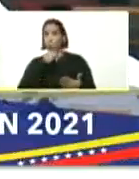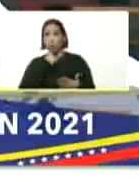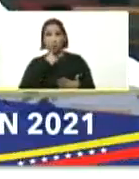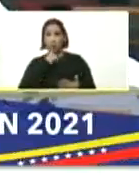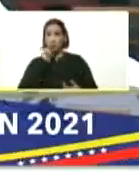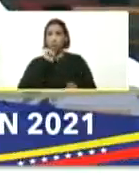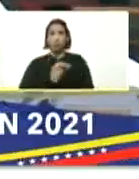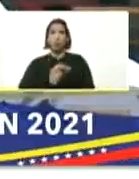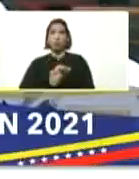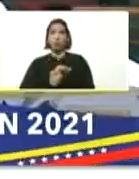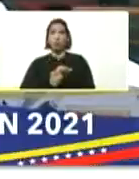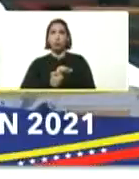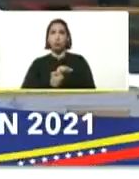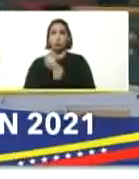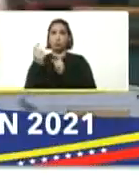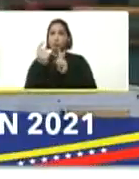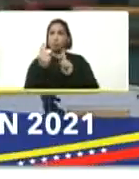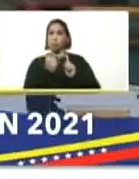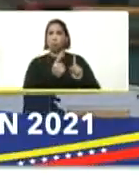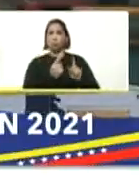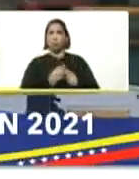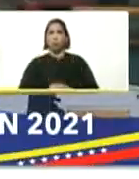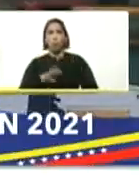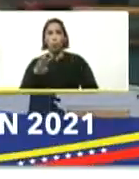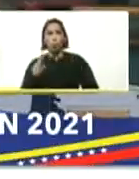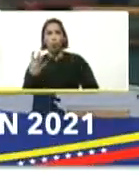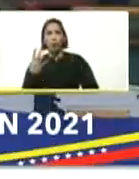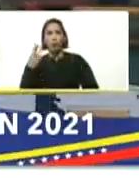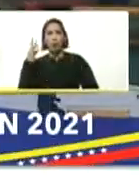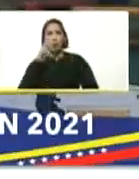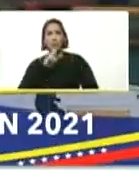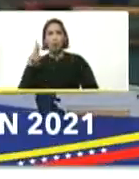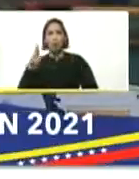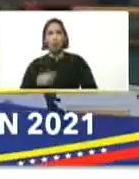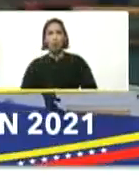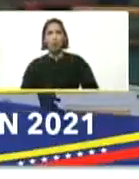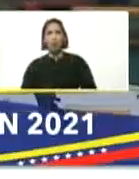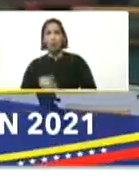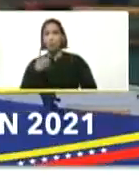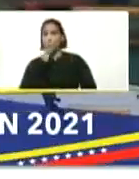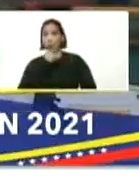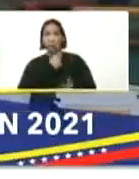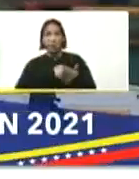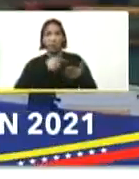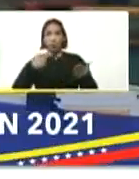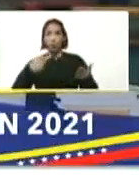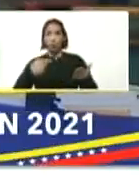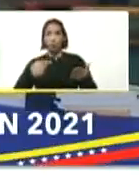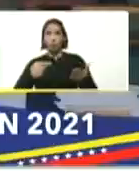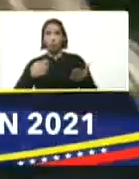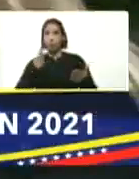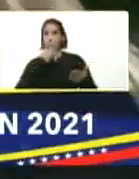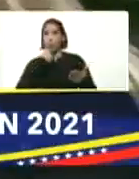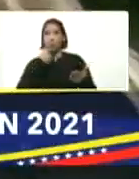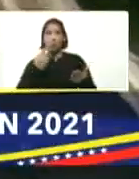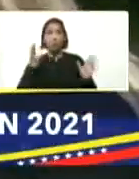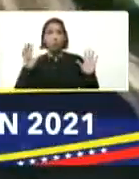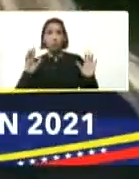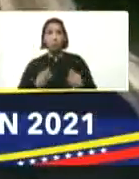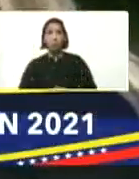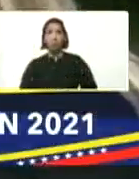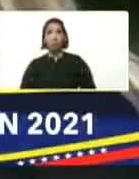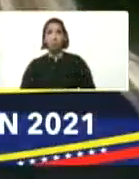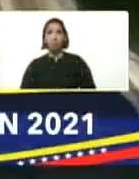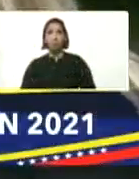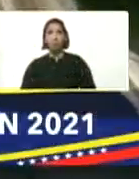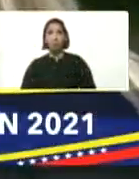presos nos estaban buscando en la Cuarta República. Eso no se ha escrito, eso no se ha dicho. Cuando